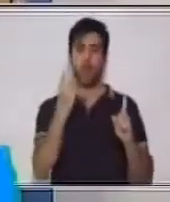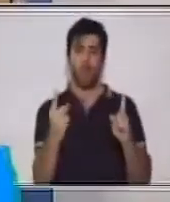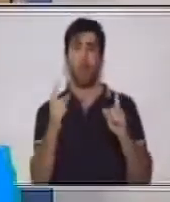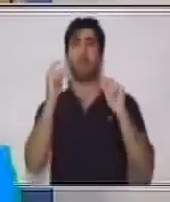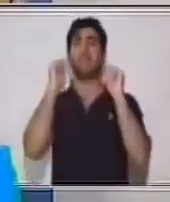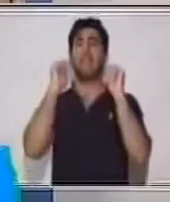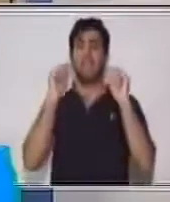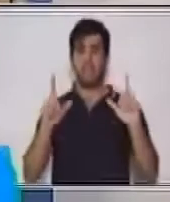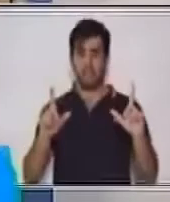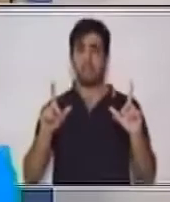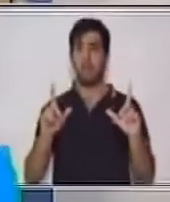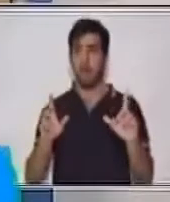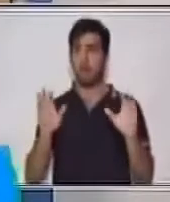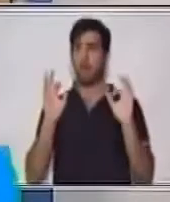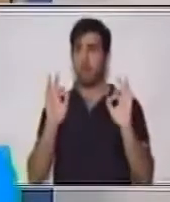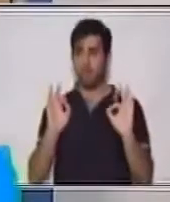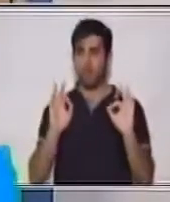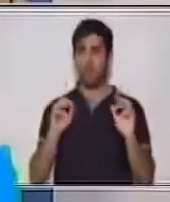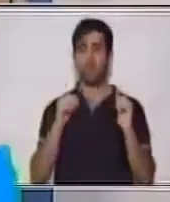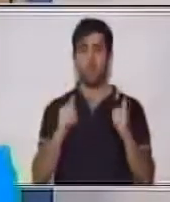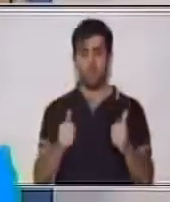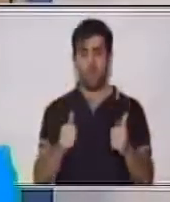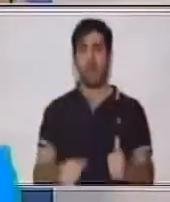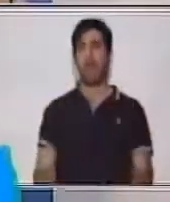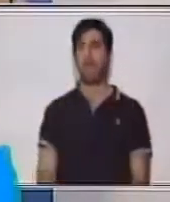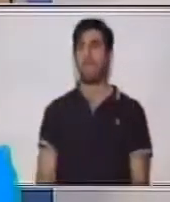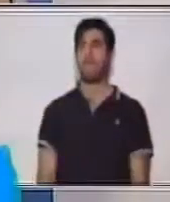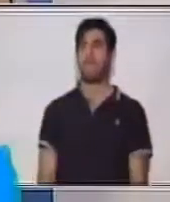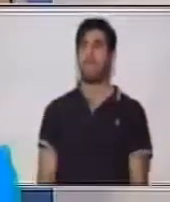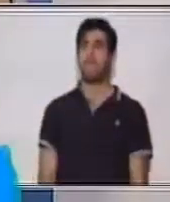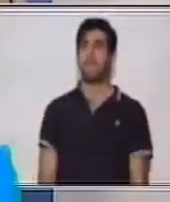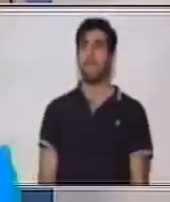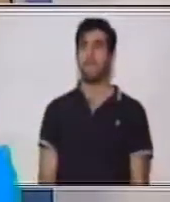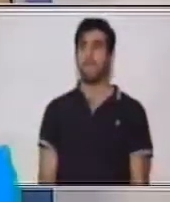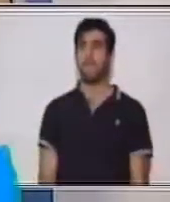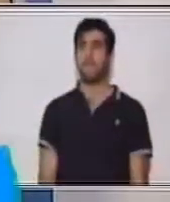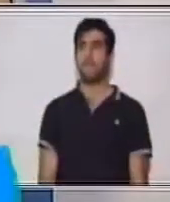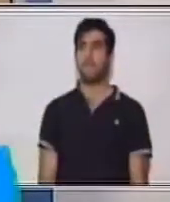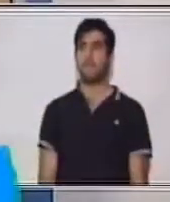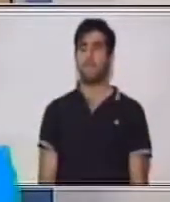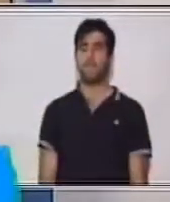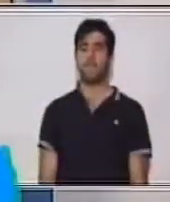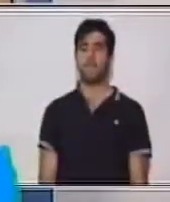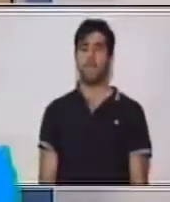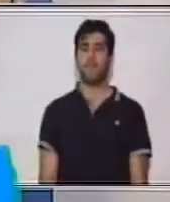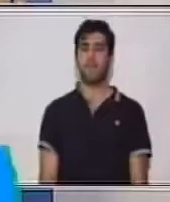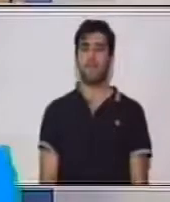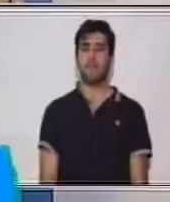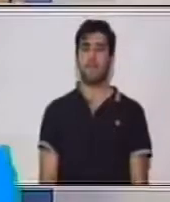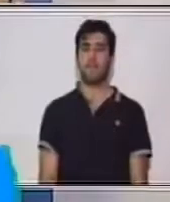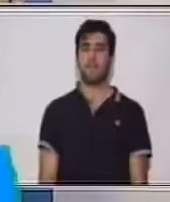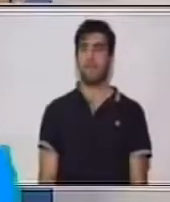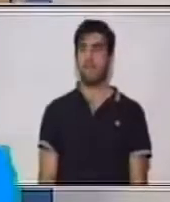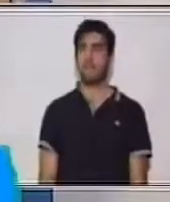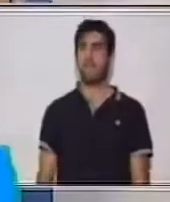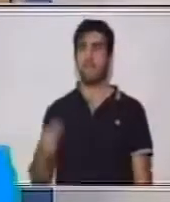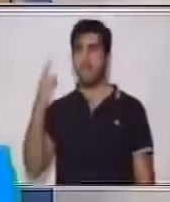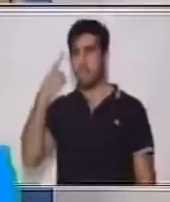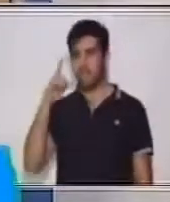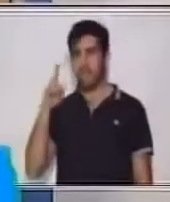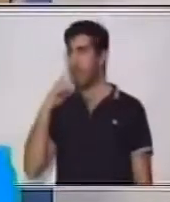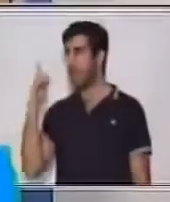¡Despierto! ¡Sí! Entonces está por acá y lo vamos a colocar acá para completar